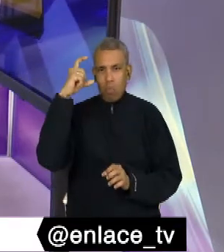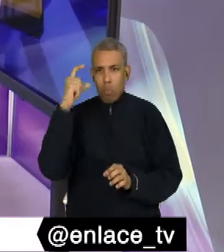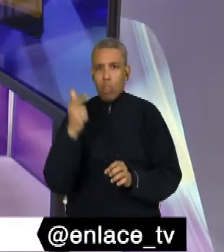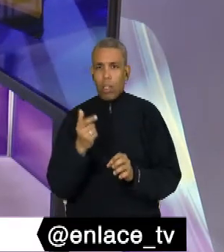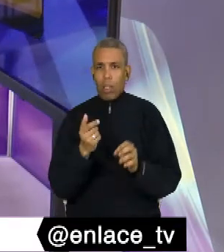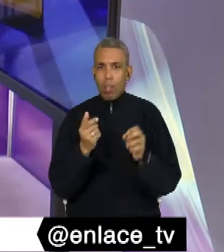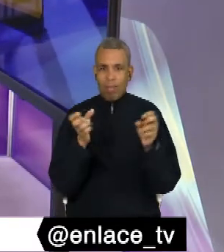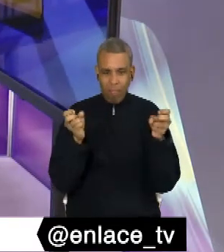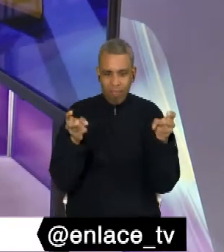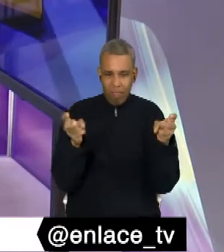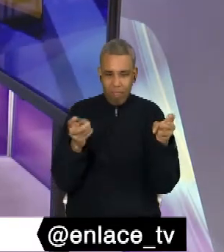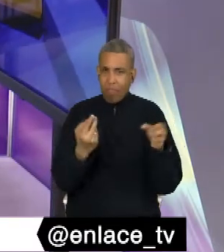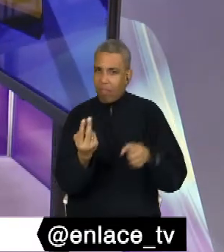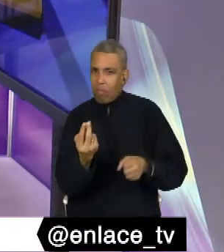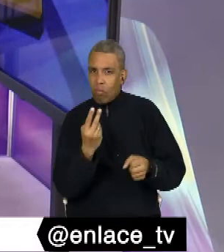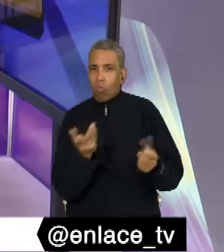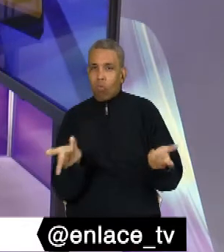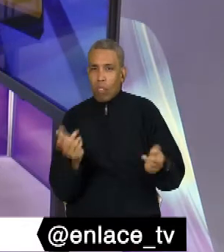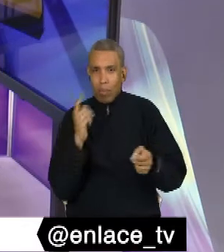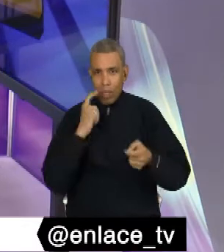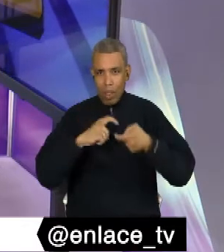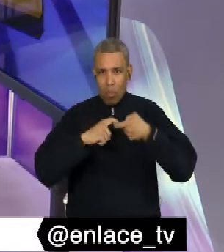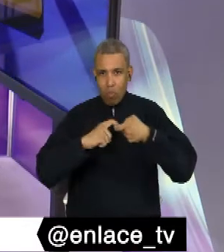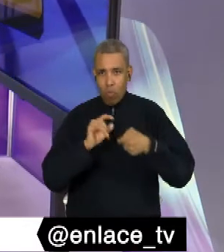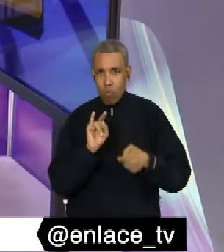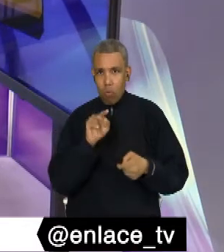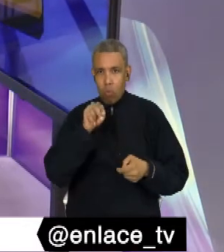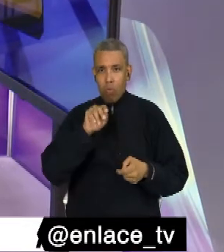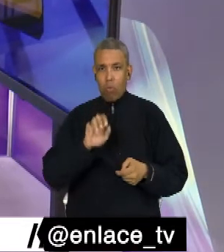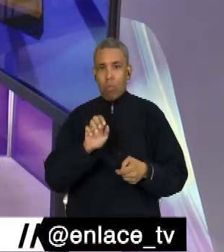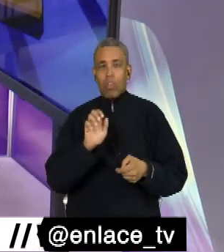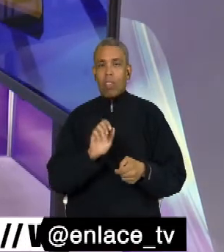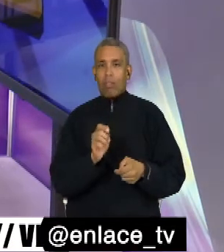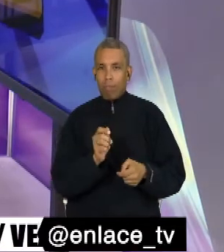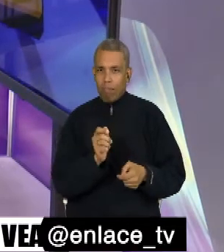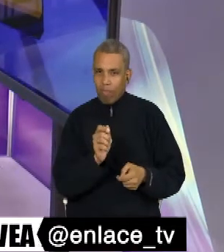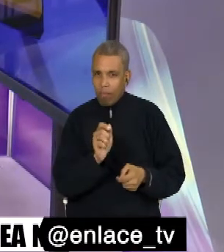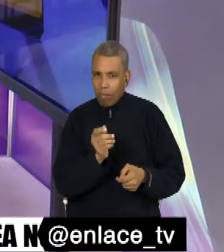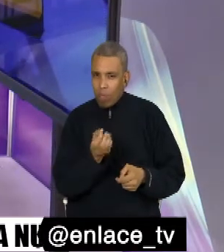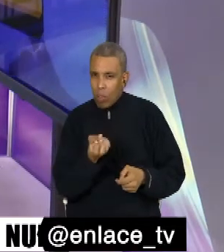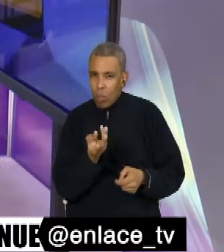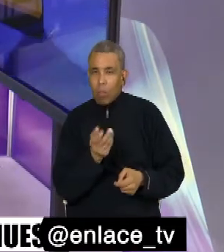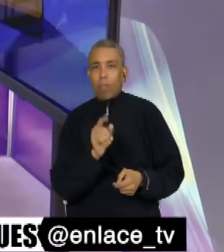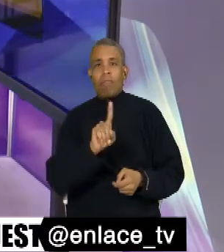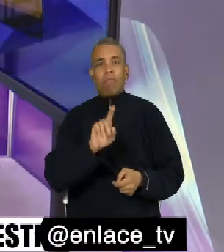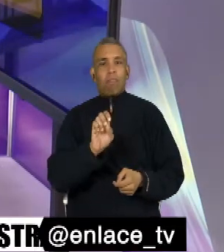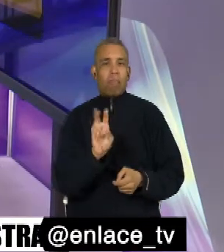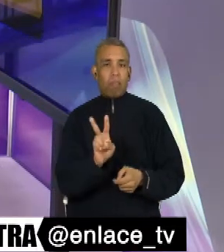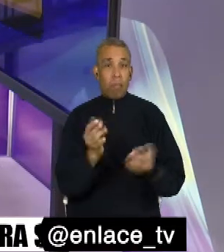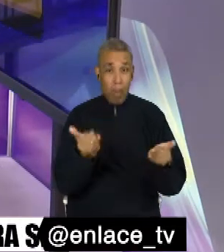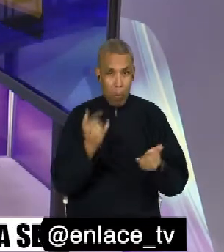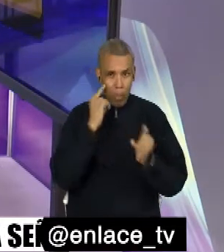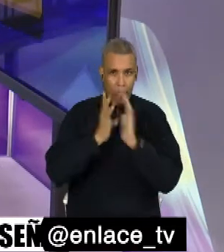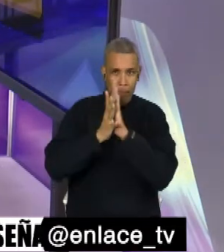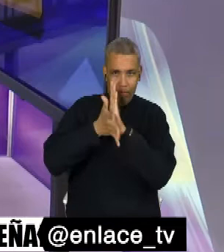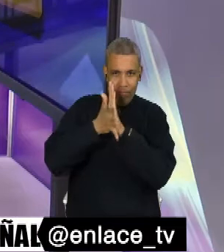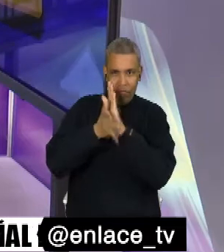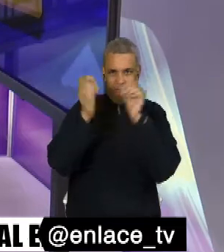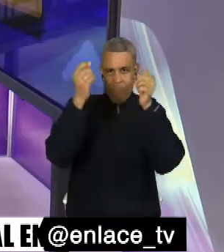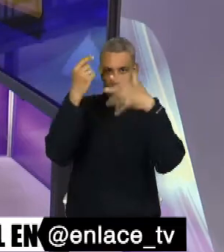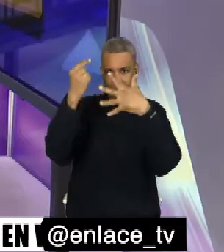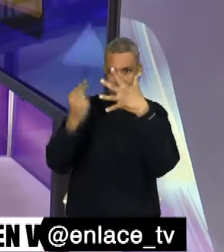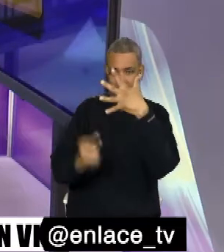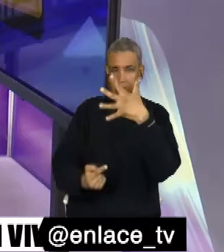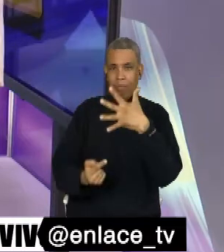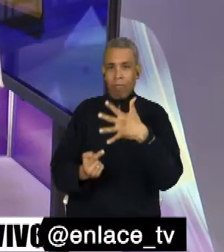de la plataforma digital de UNE en el canal 102. Son las 6 en punto de la tarde, es el momento de conocer los titulares de los